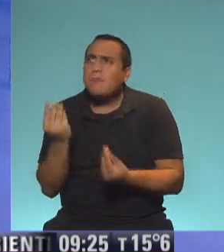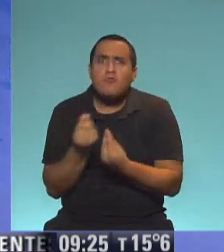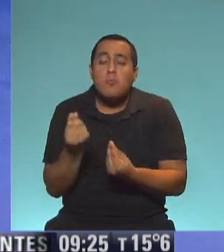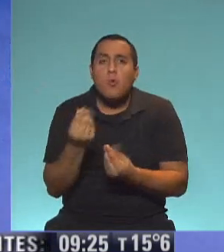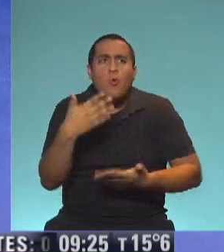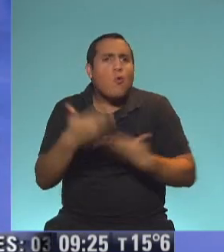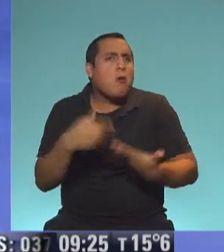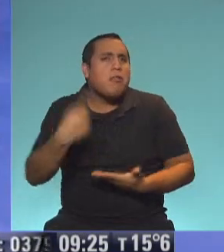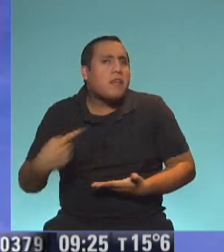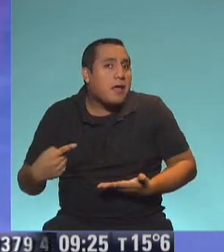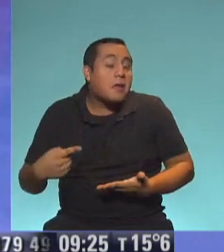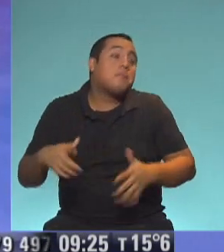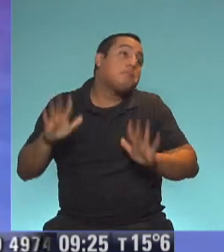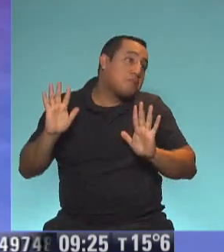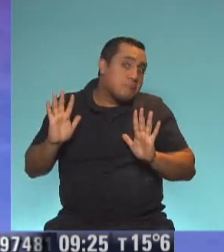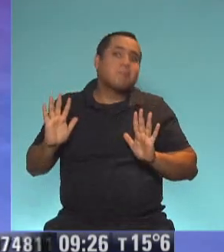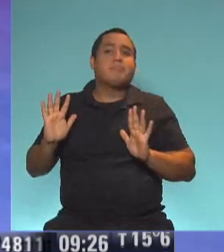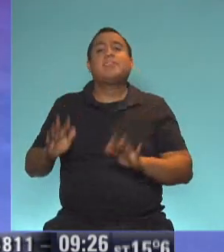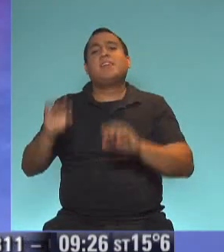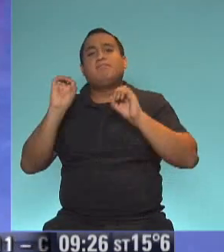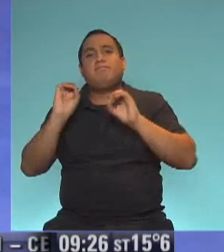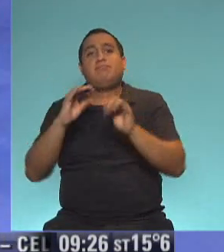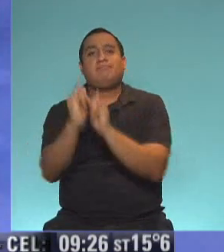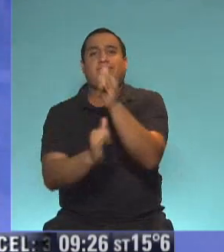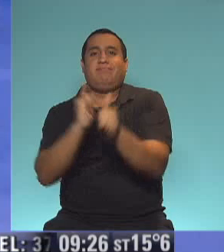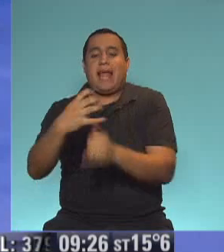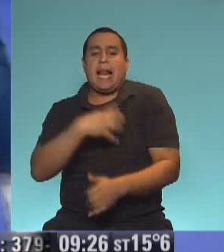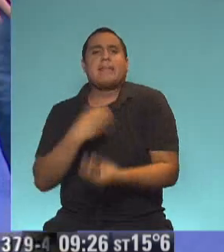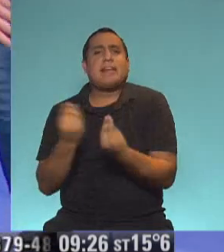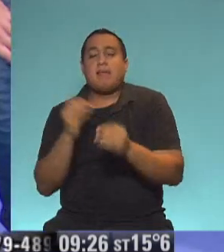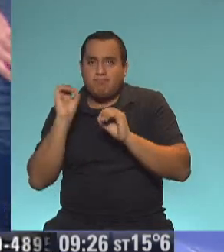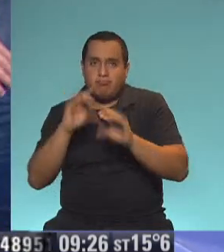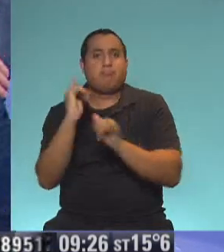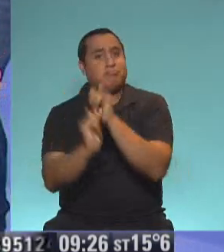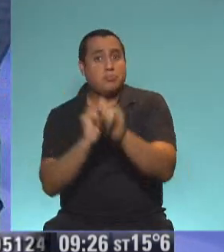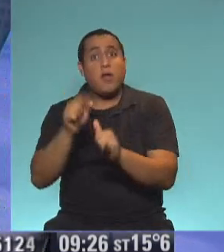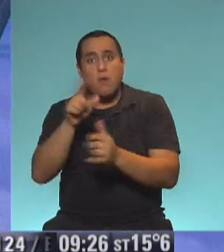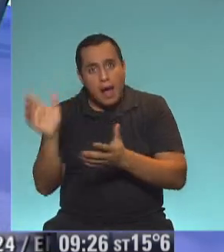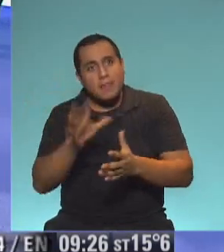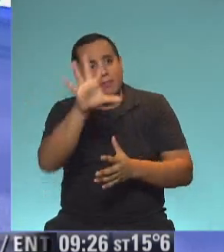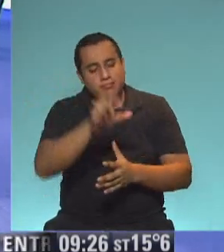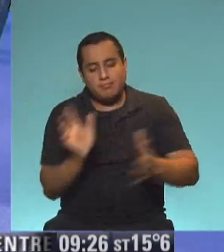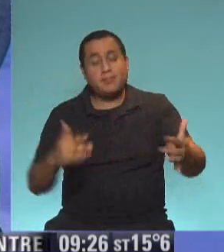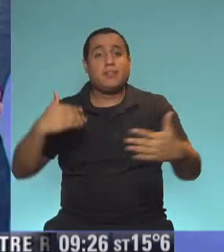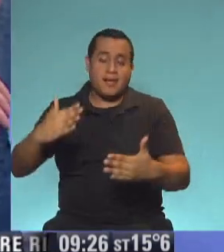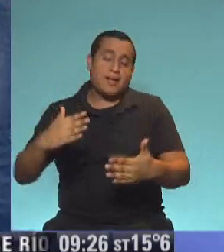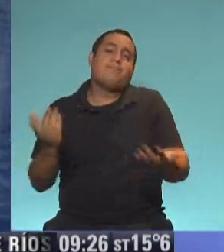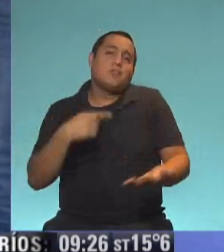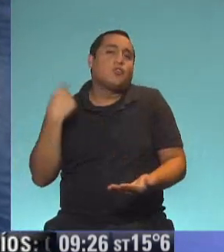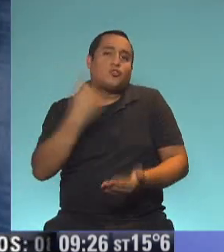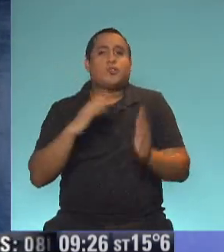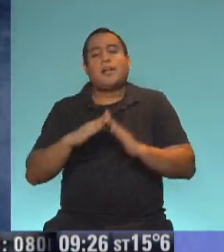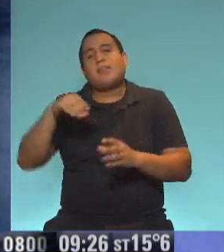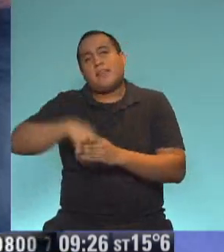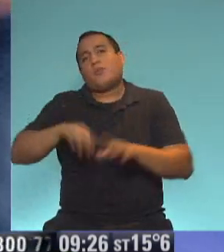trata? Está toda la clase así en marcha, así que estamos. Vayan buscando la cajita. Nos tenemos que quedar en casa para cuidarnos,